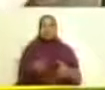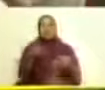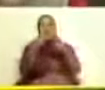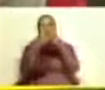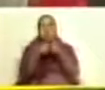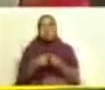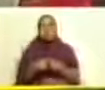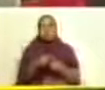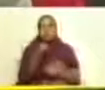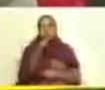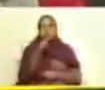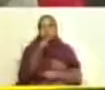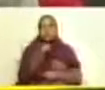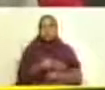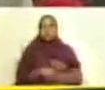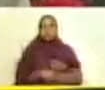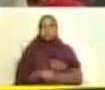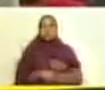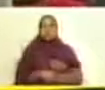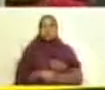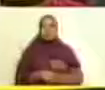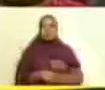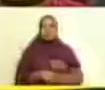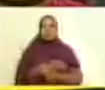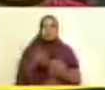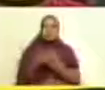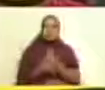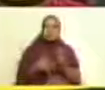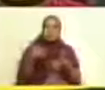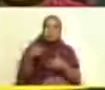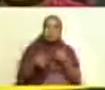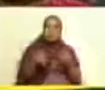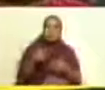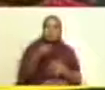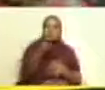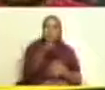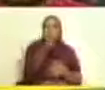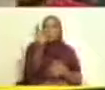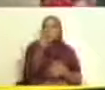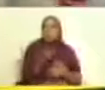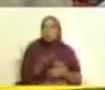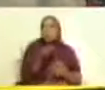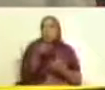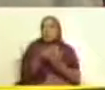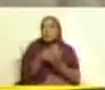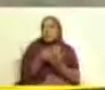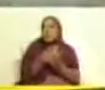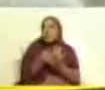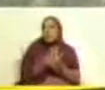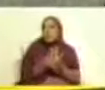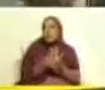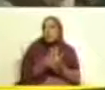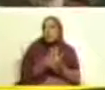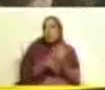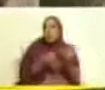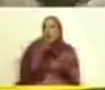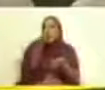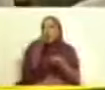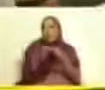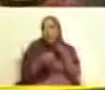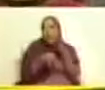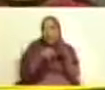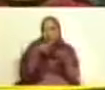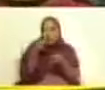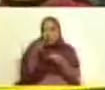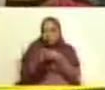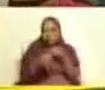registrado hasta este momento solamente aparece un 2%, pero esto no significa que es solamente lo